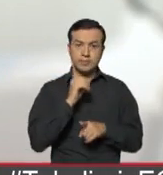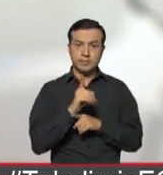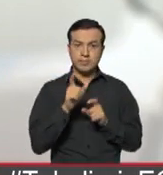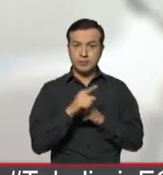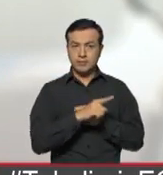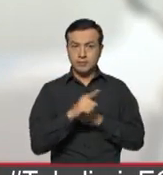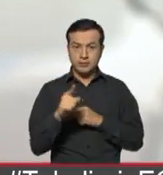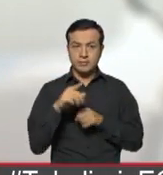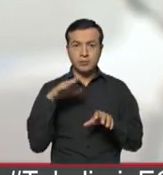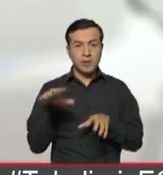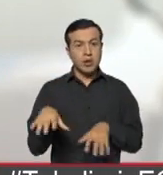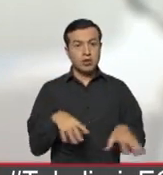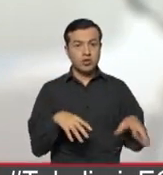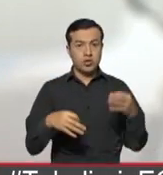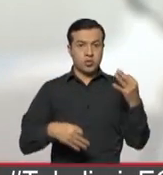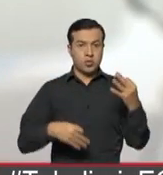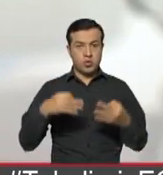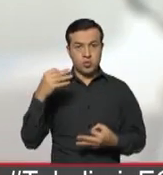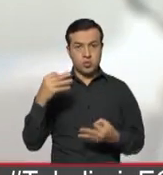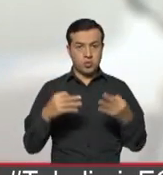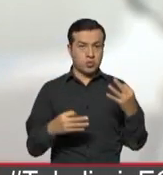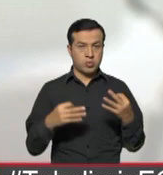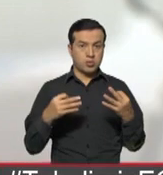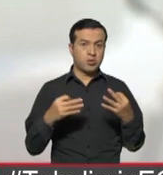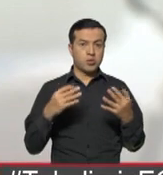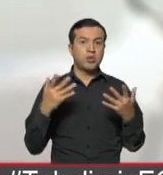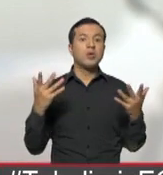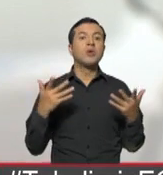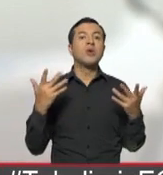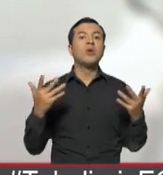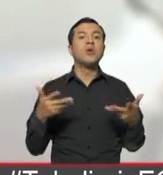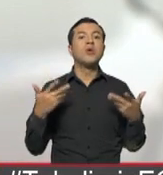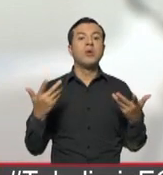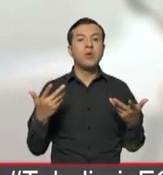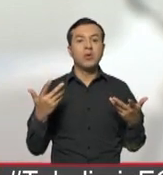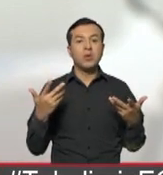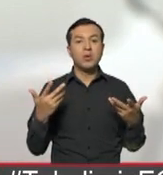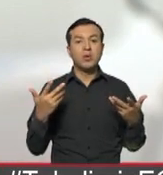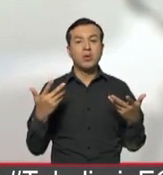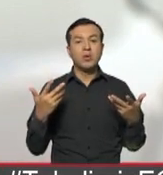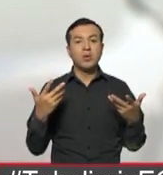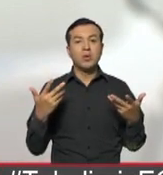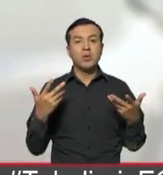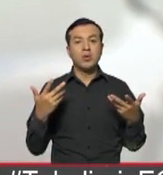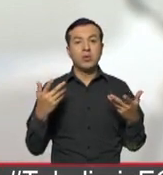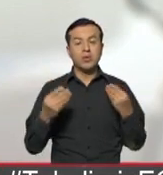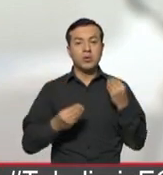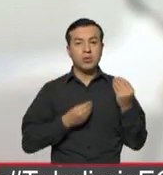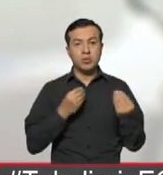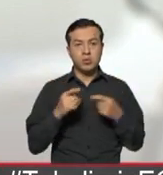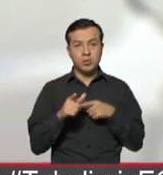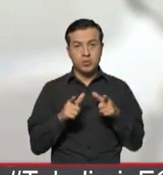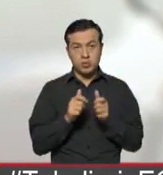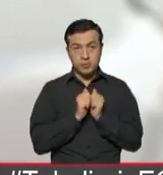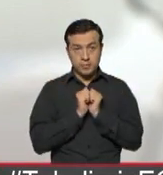por acciones judiciales han terminado recortadas en esa condición y por eso están confinados a estos